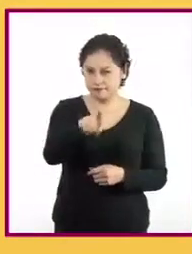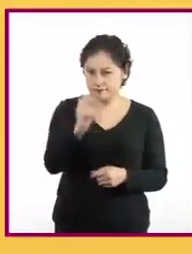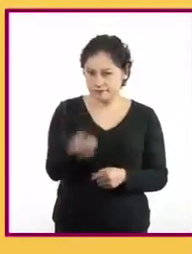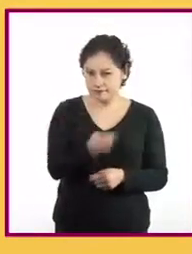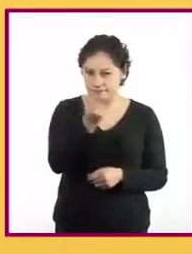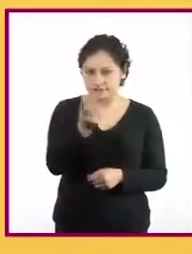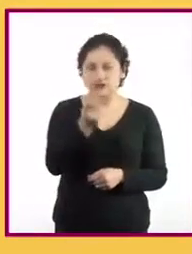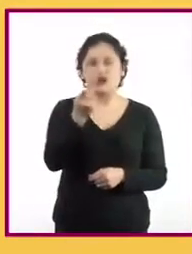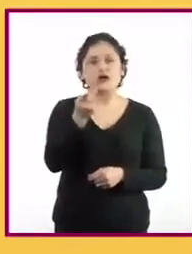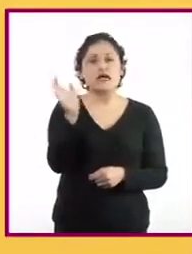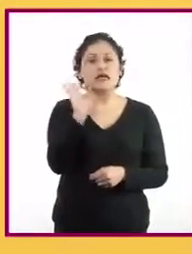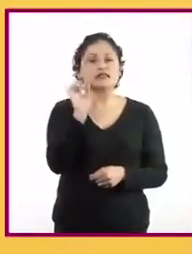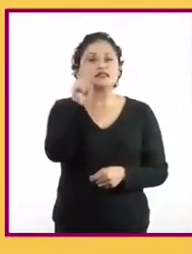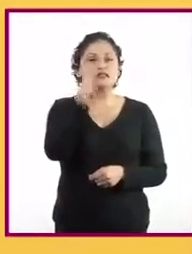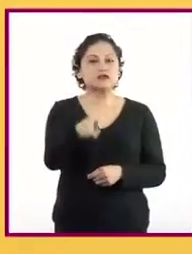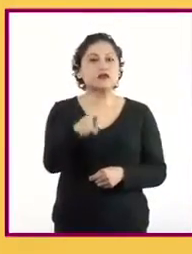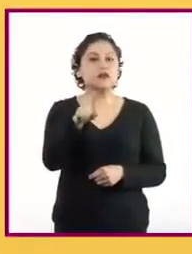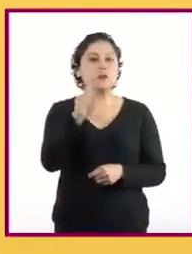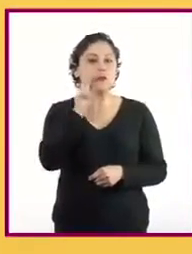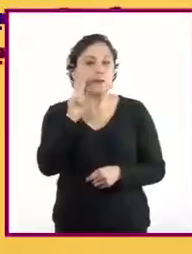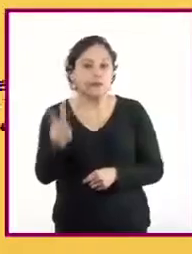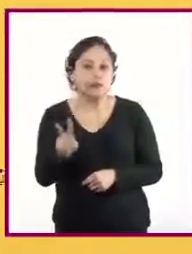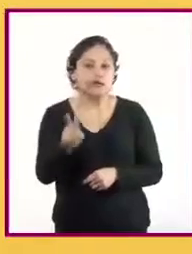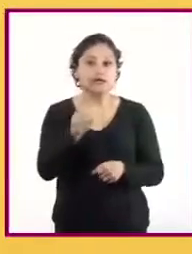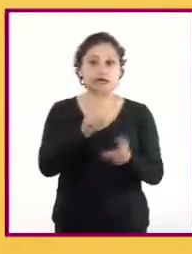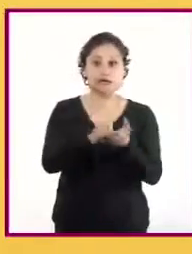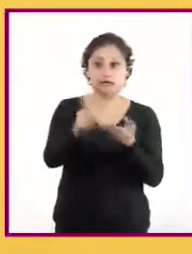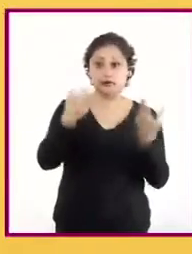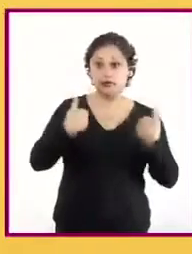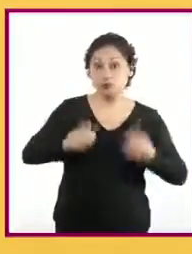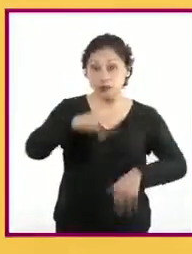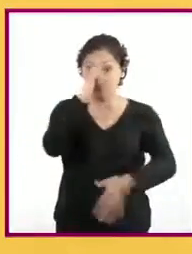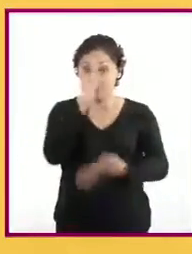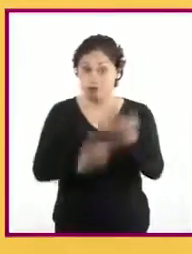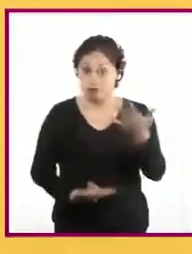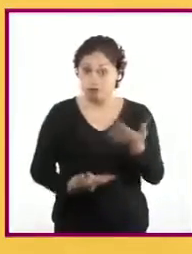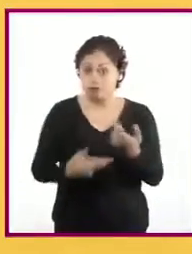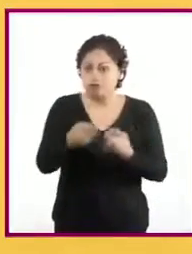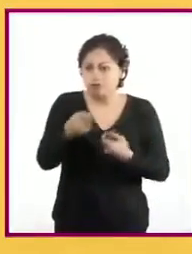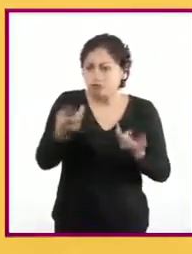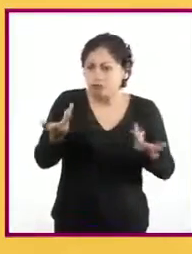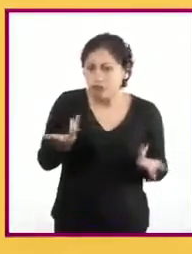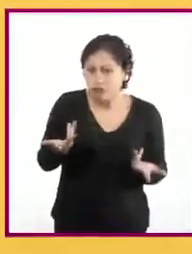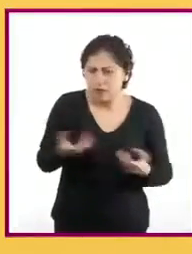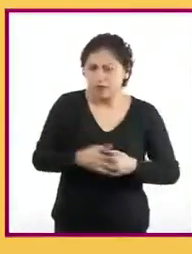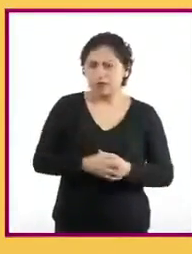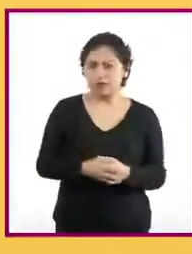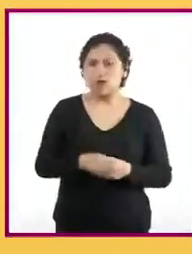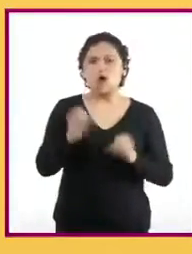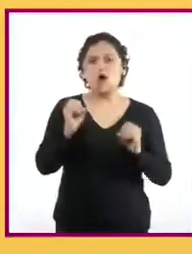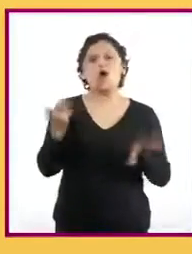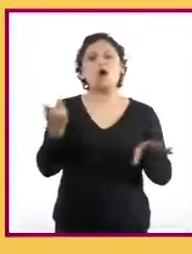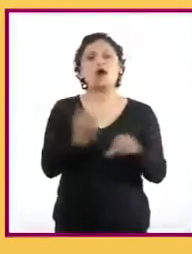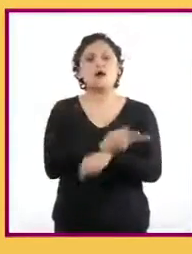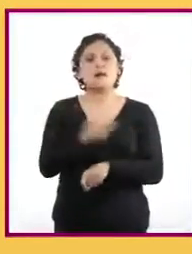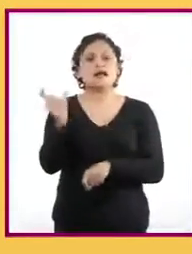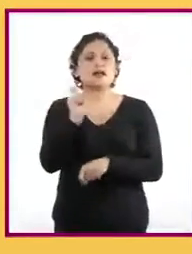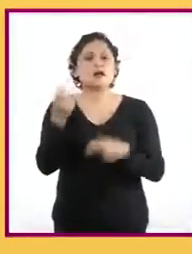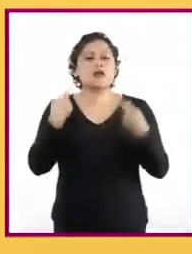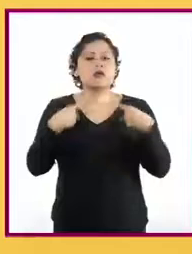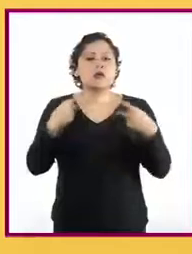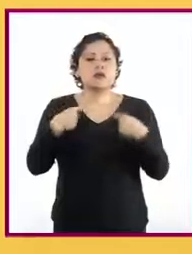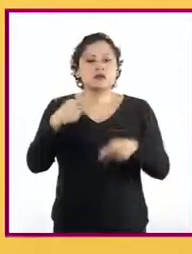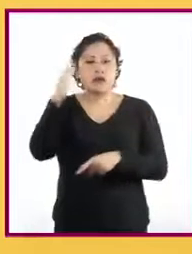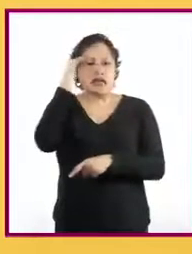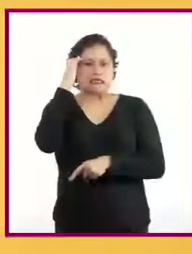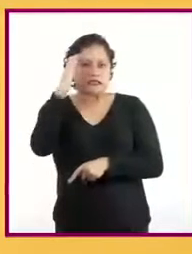viola algún derecho? ¿O qué pasa con los derechos humanos de las personas que cometen algún crimen